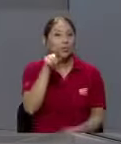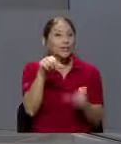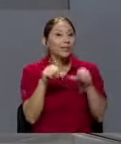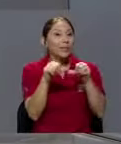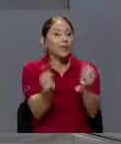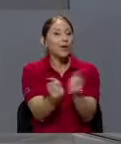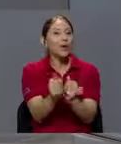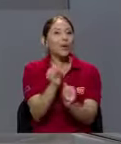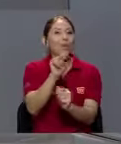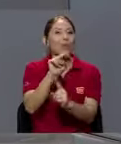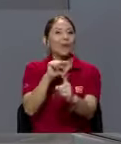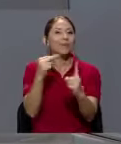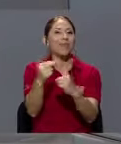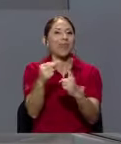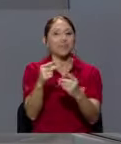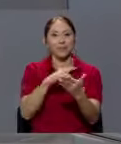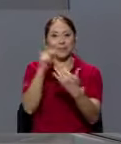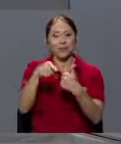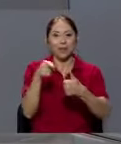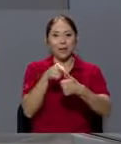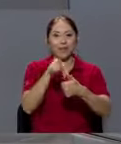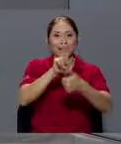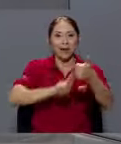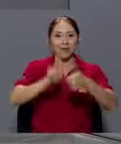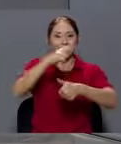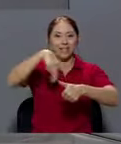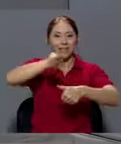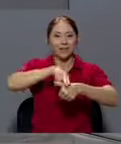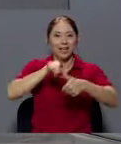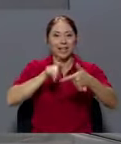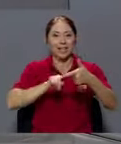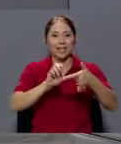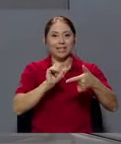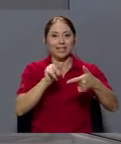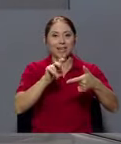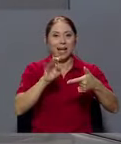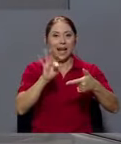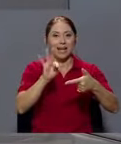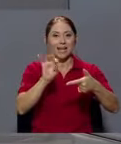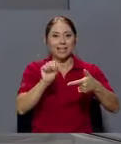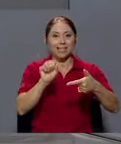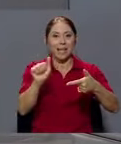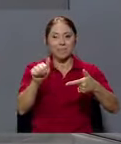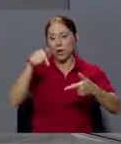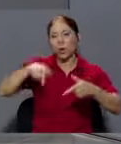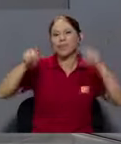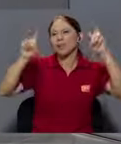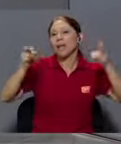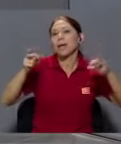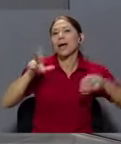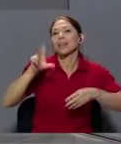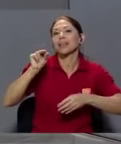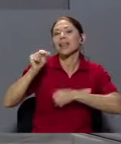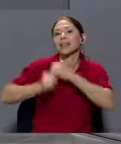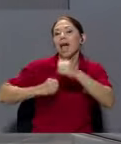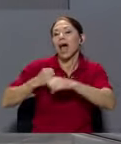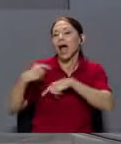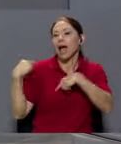Regresa usted a Una Mirada, el programa de la Universidad Nacional y del CINAR S.A. Hoy con el tema de los 30 años del examen de